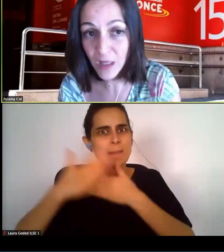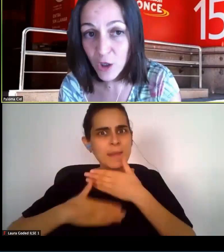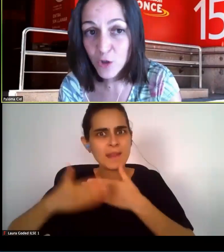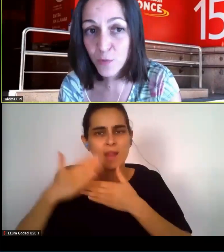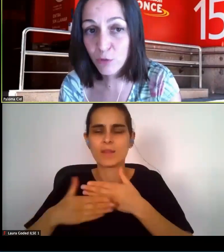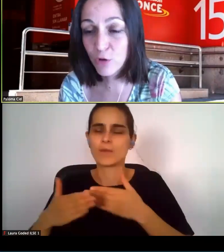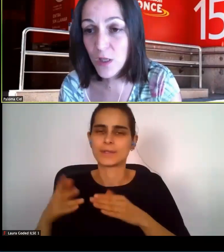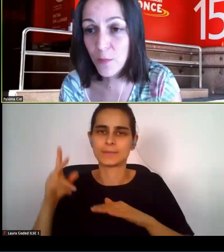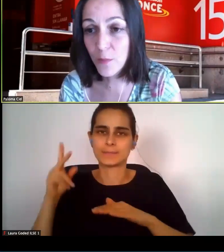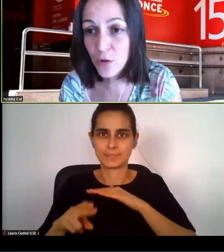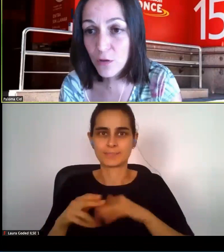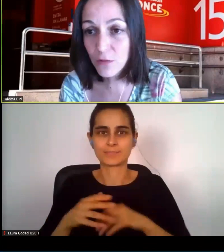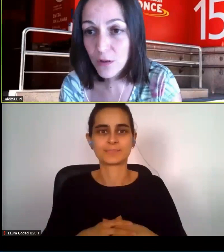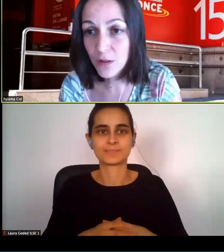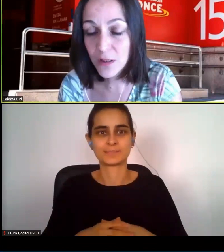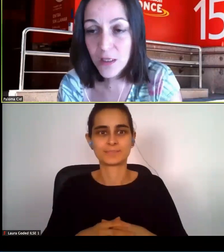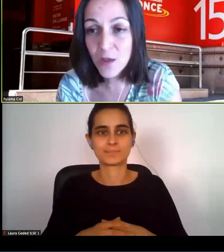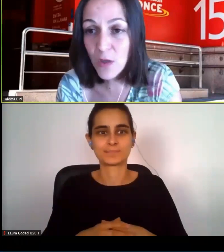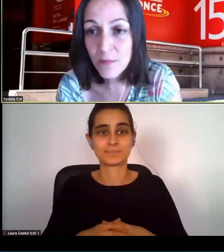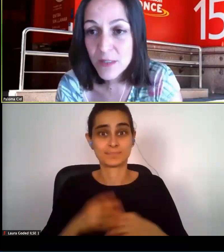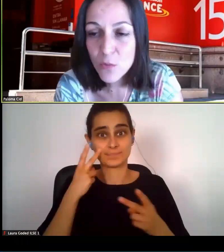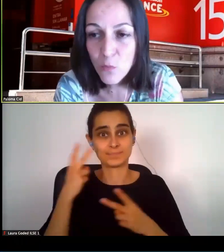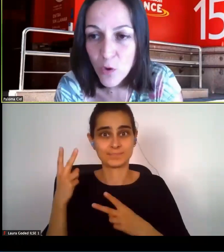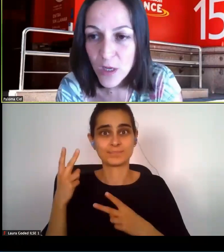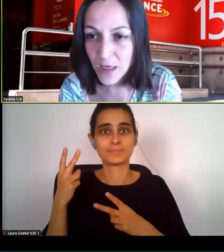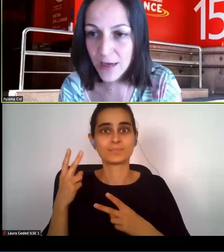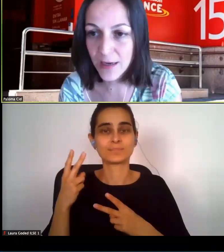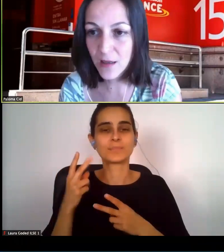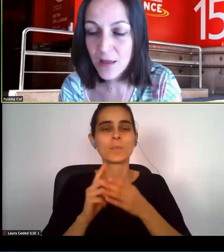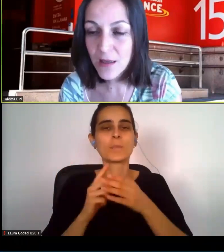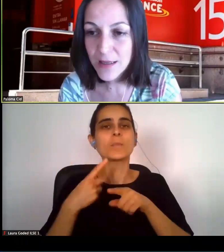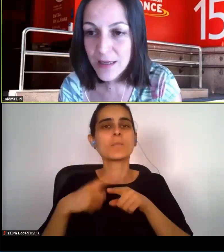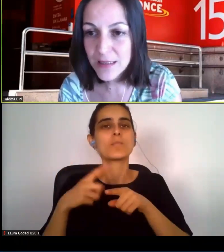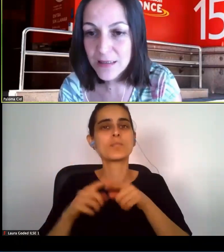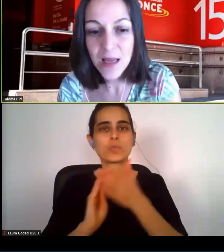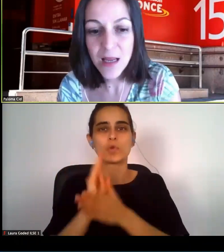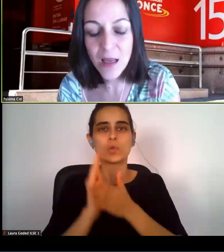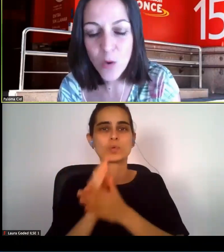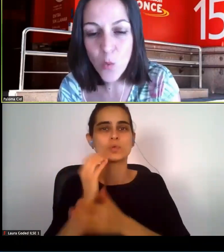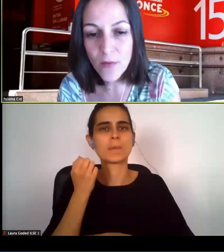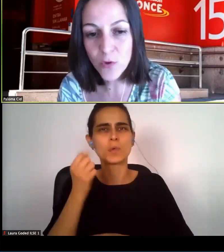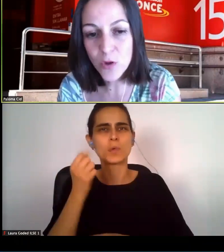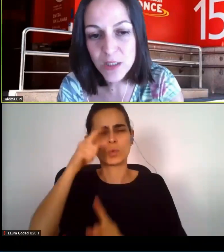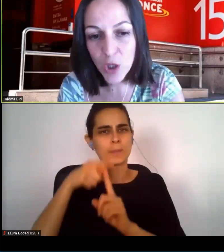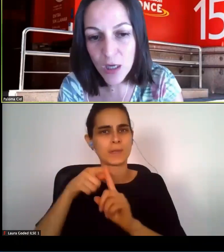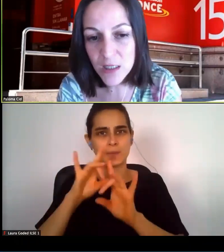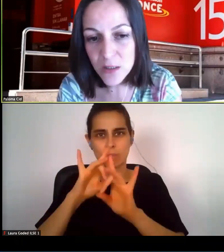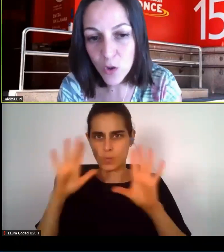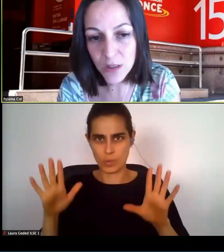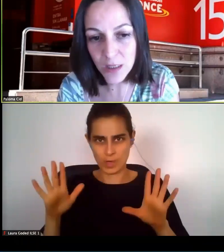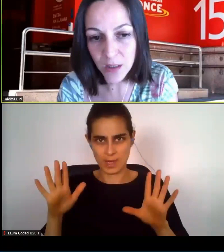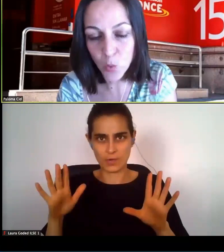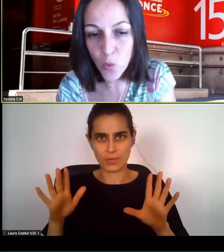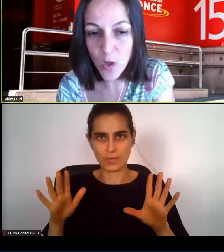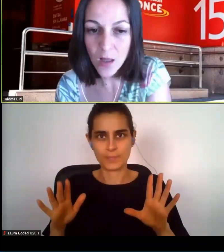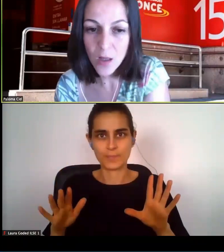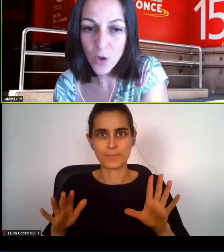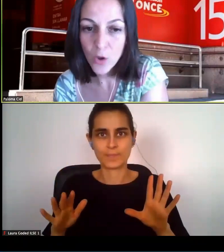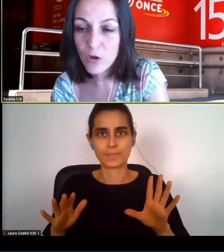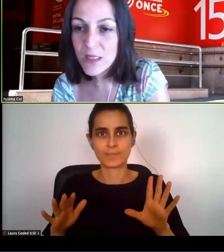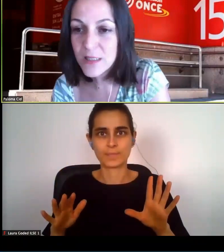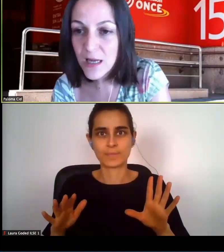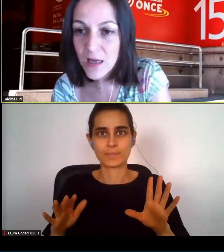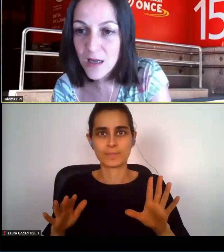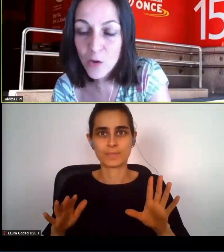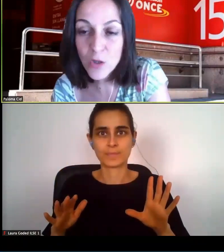los productos de apoyo tienen una misión muy clara, y es que cuando ese organismo interactúa